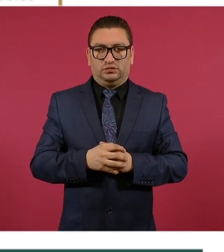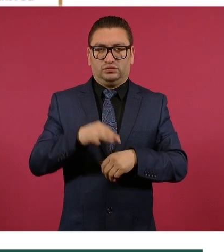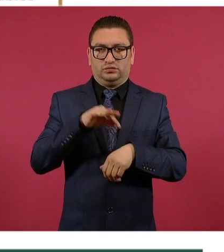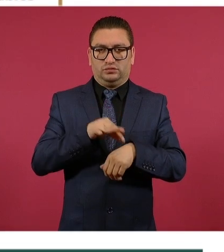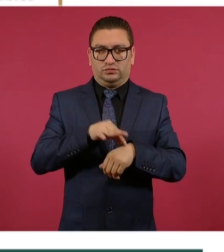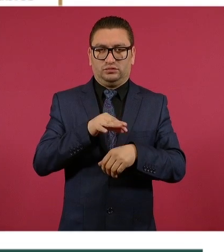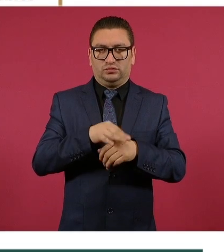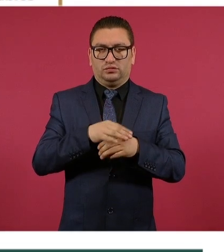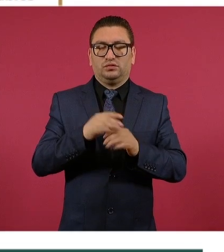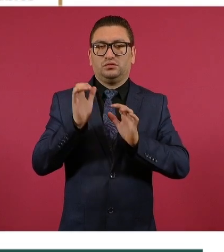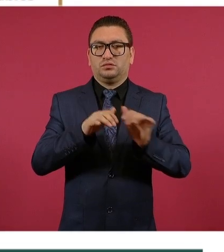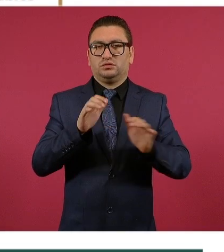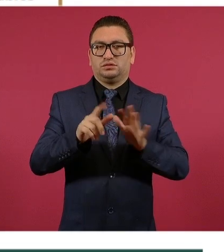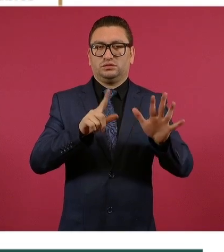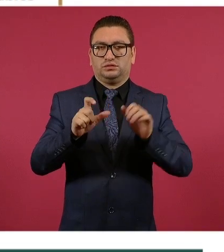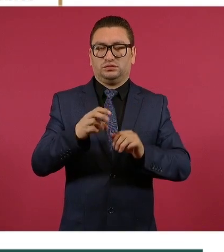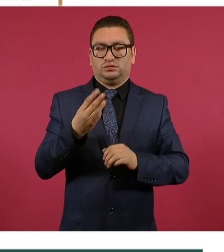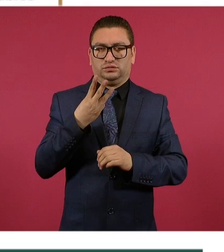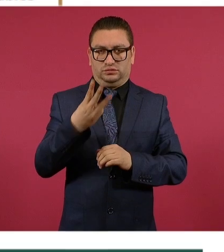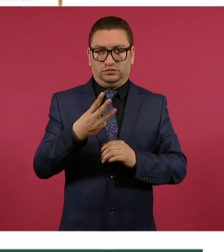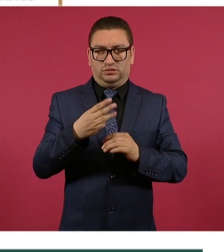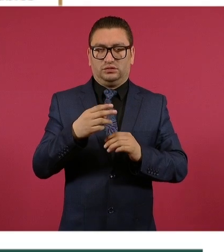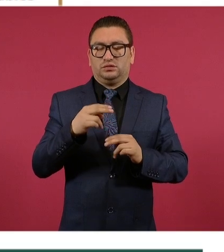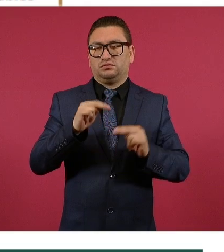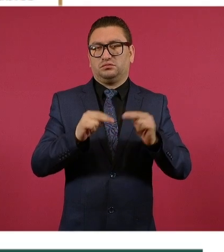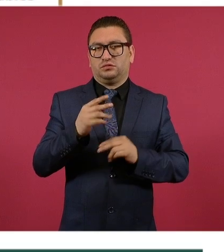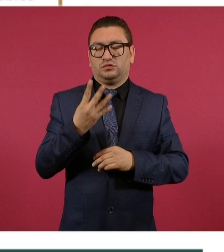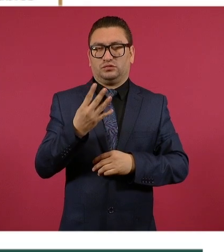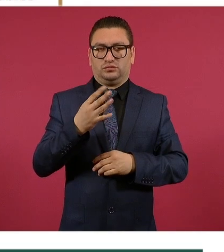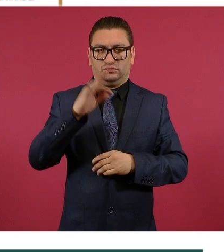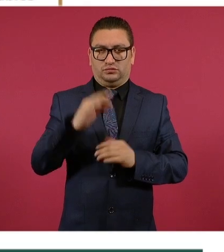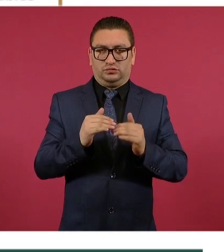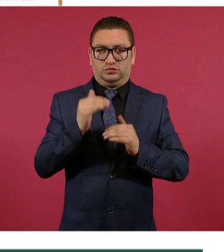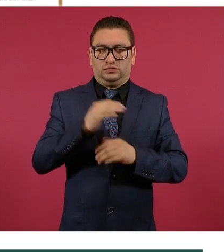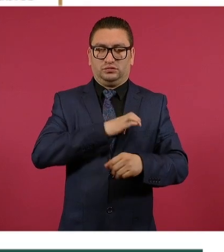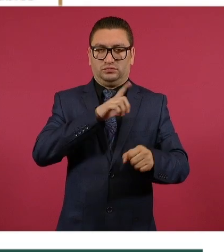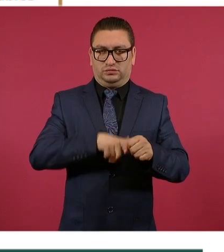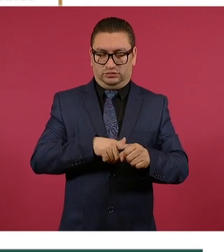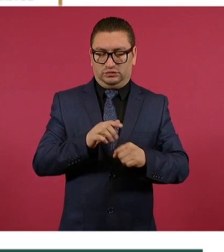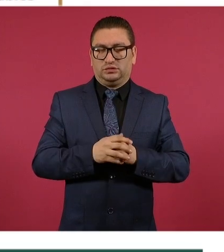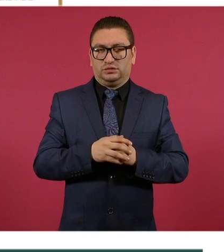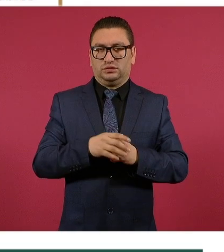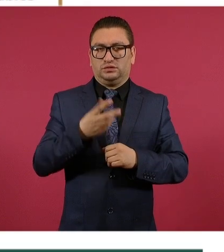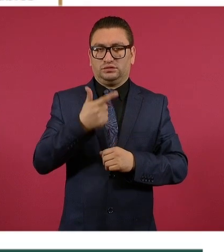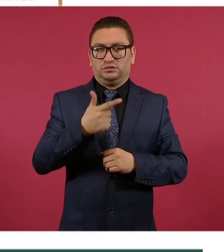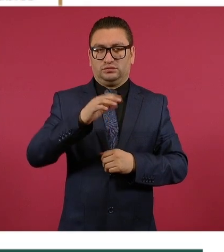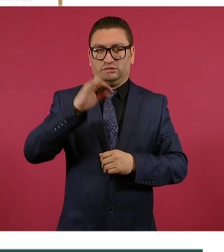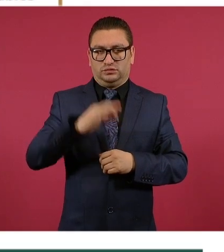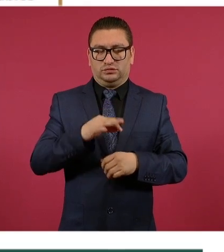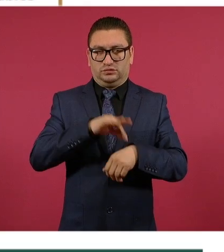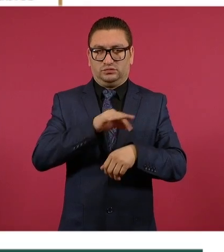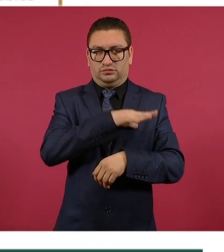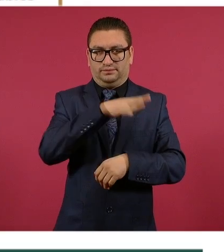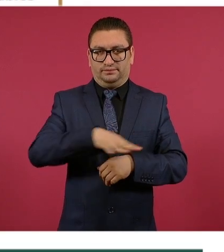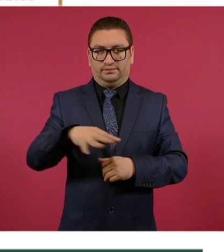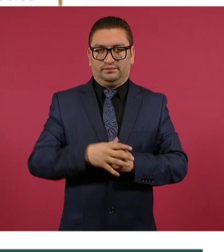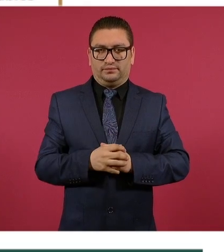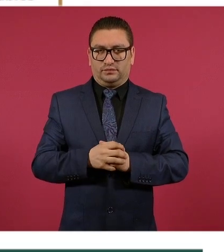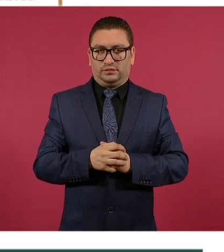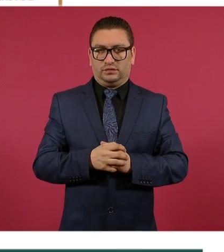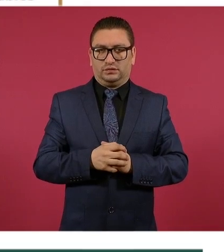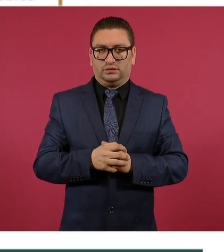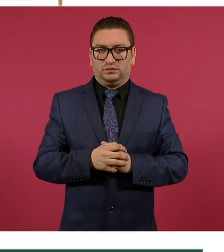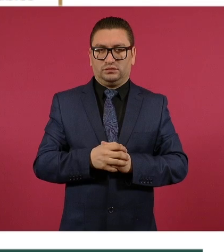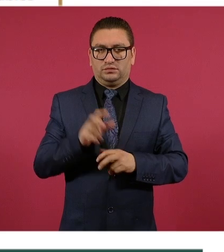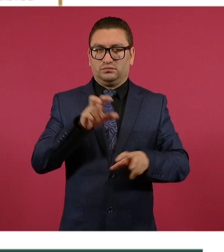se han contratado a 703, un incremento de 4% en el caso de especialistas, 7% en el caso de médicos generales. También ha